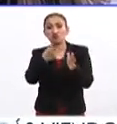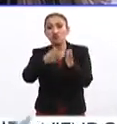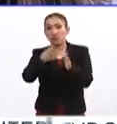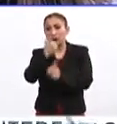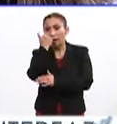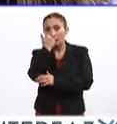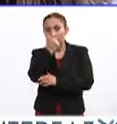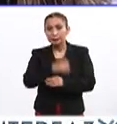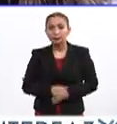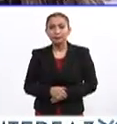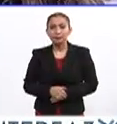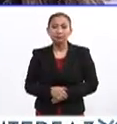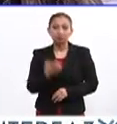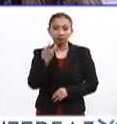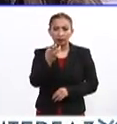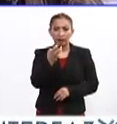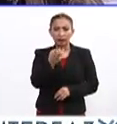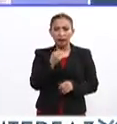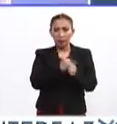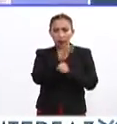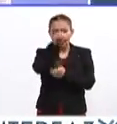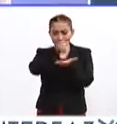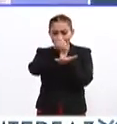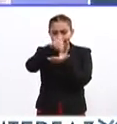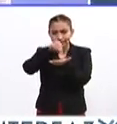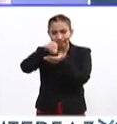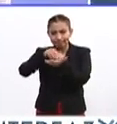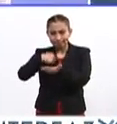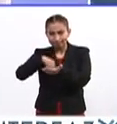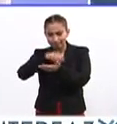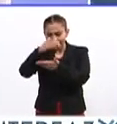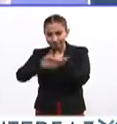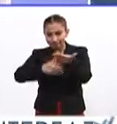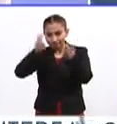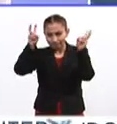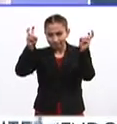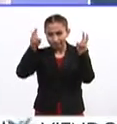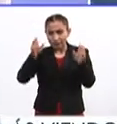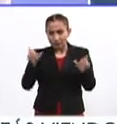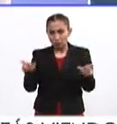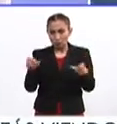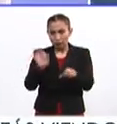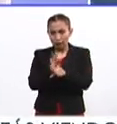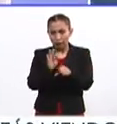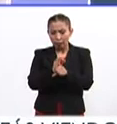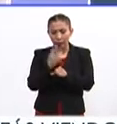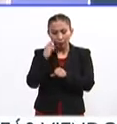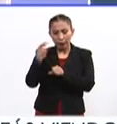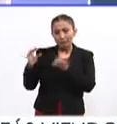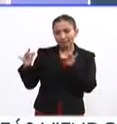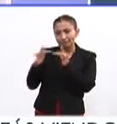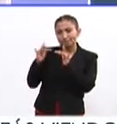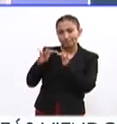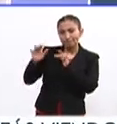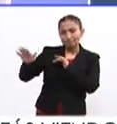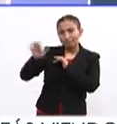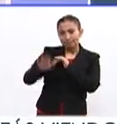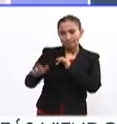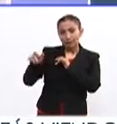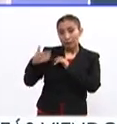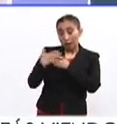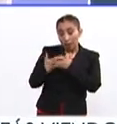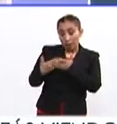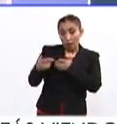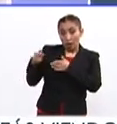nuestros alumnos. Y con toda esta información que generamos en materia de seguridad en primera instancia, pues nos vinculamos en